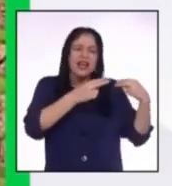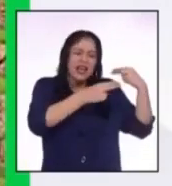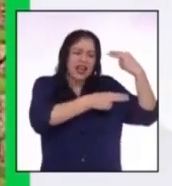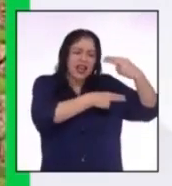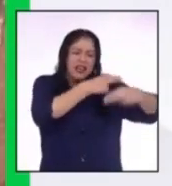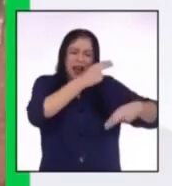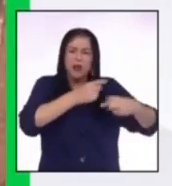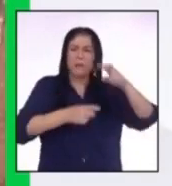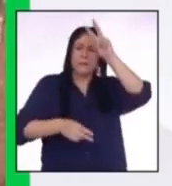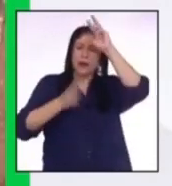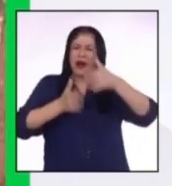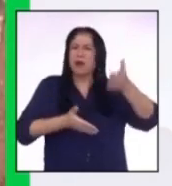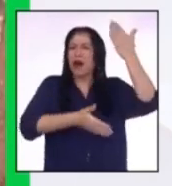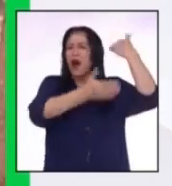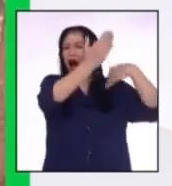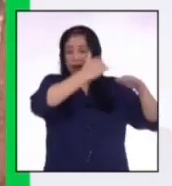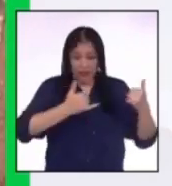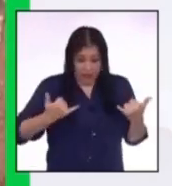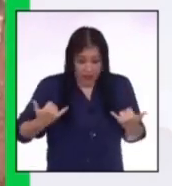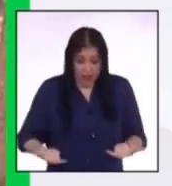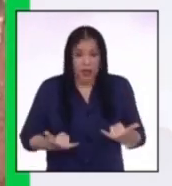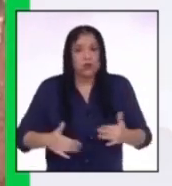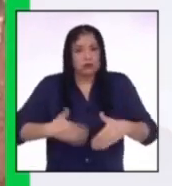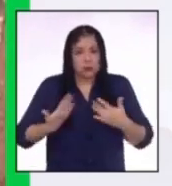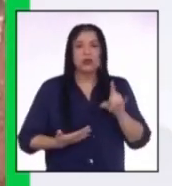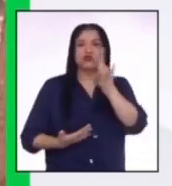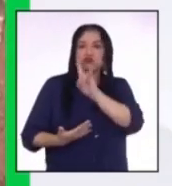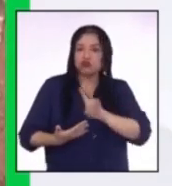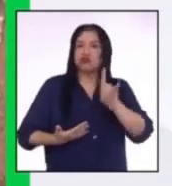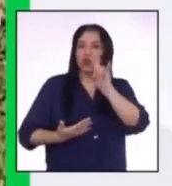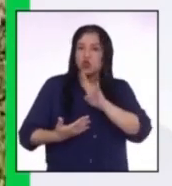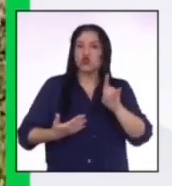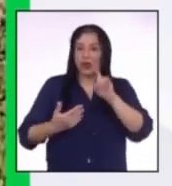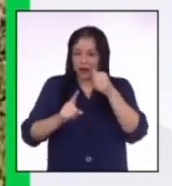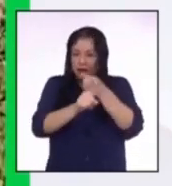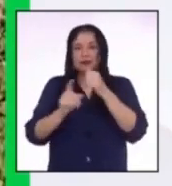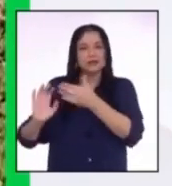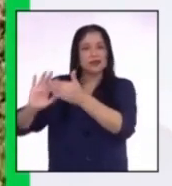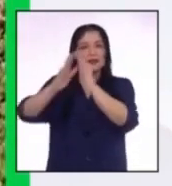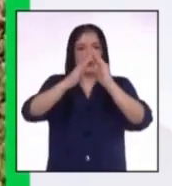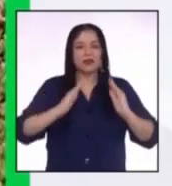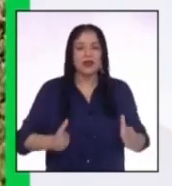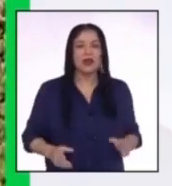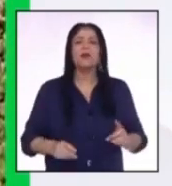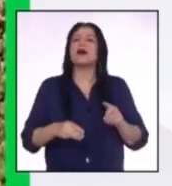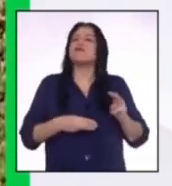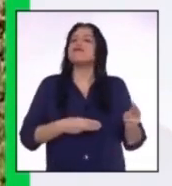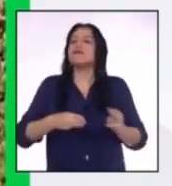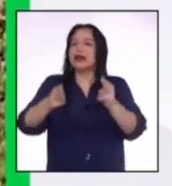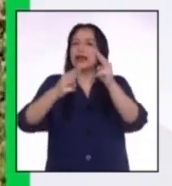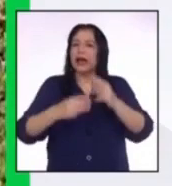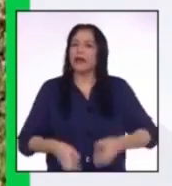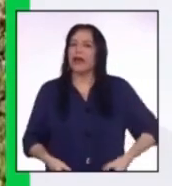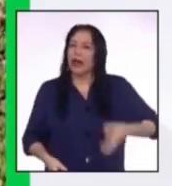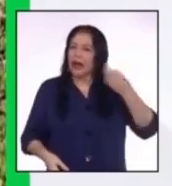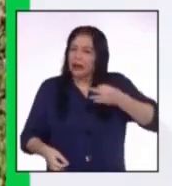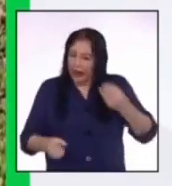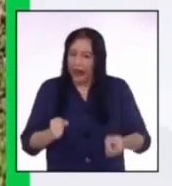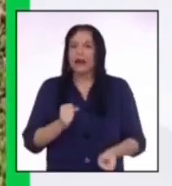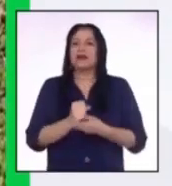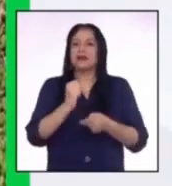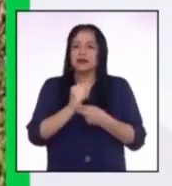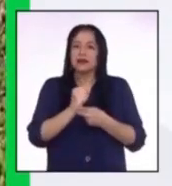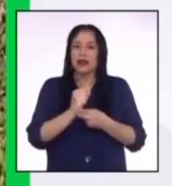antepasados y que hoy pueden ser utilizadas en las comunidades como un modo de garantizar la